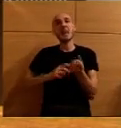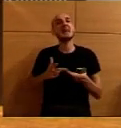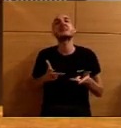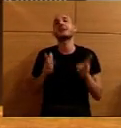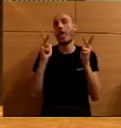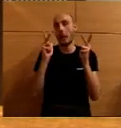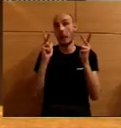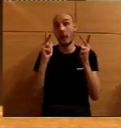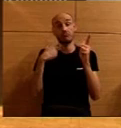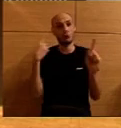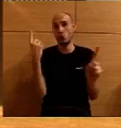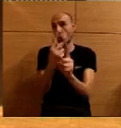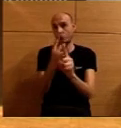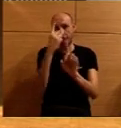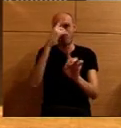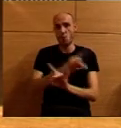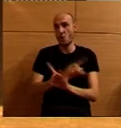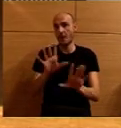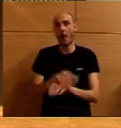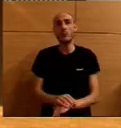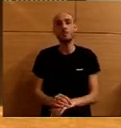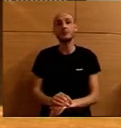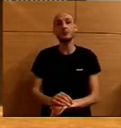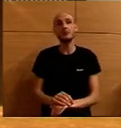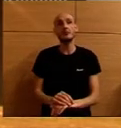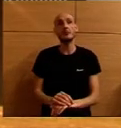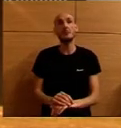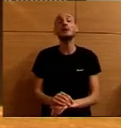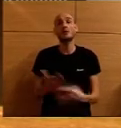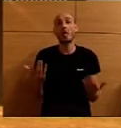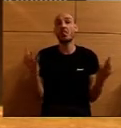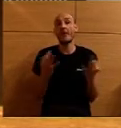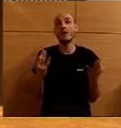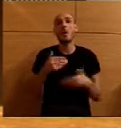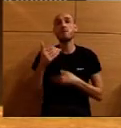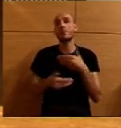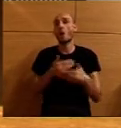y por tanto, también creemos que sí que debe haber un proceso de diálogo